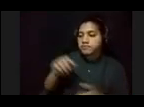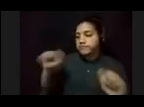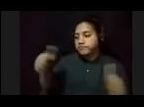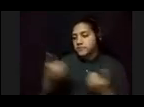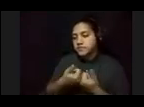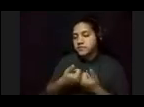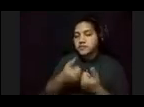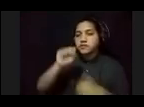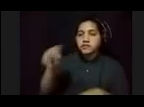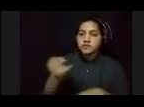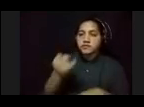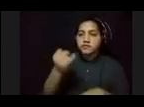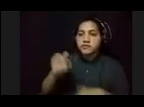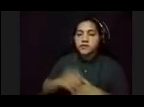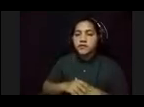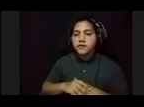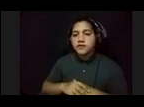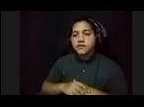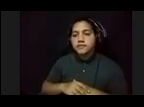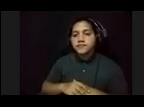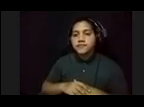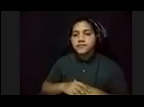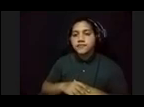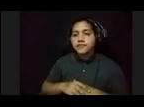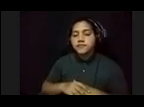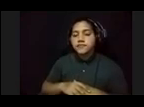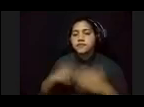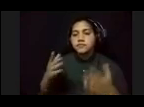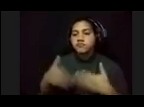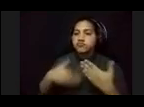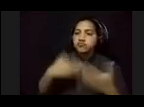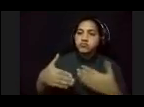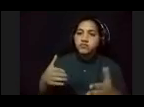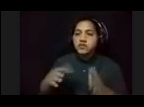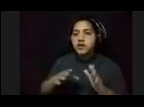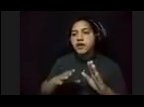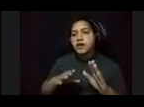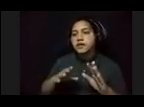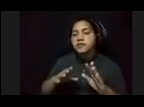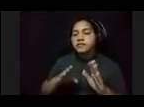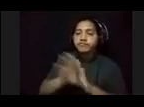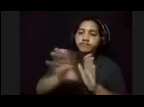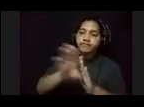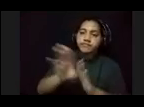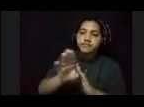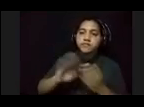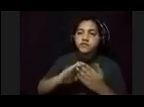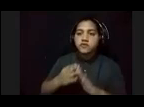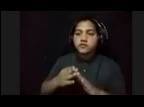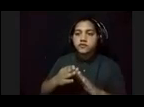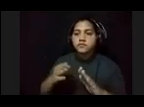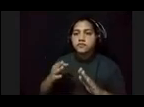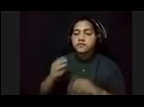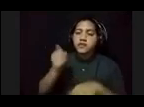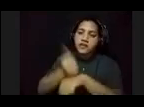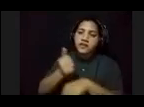sanjuanera. Para indagar más en la historia de la evolución de esta comunidad, establecí un perfil laboral